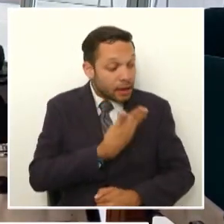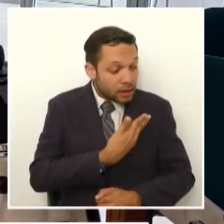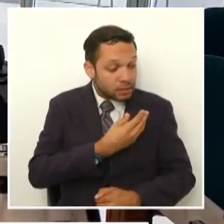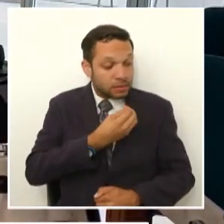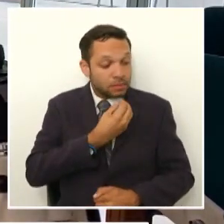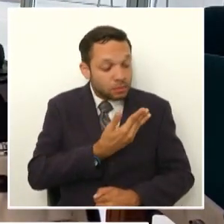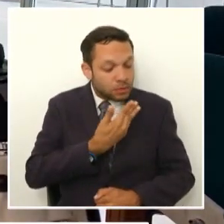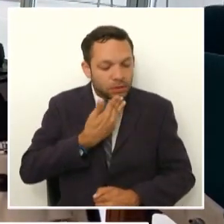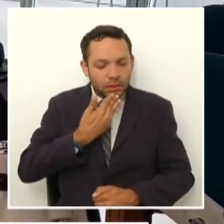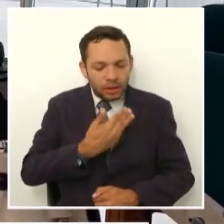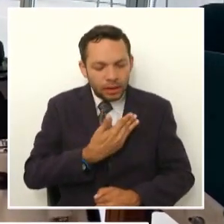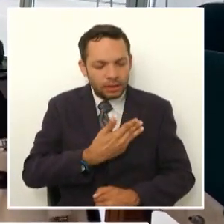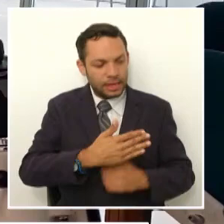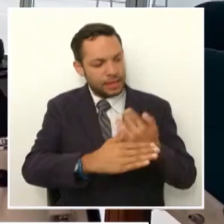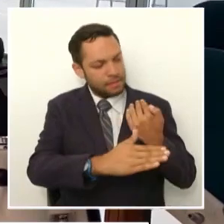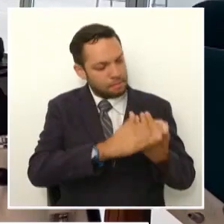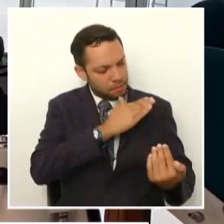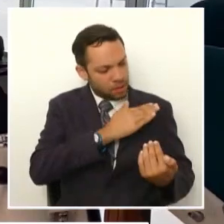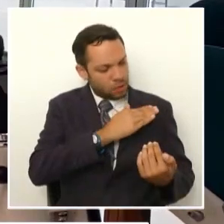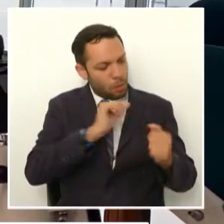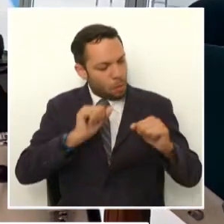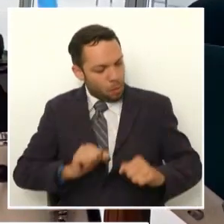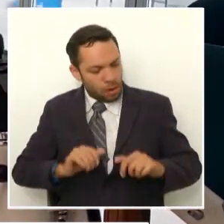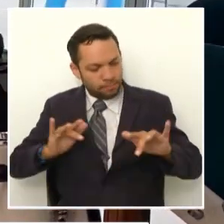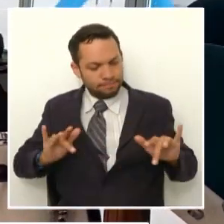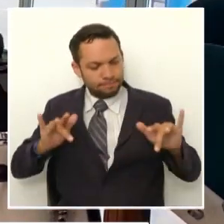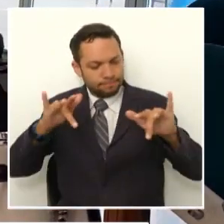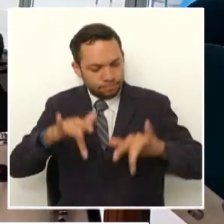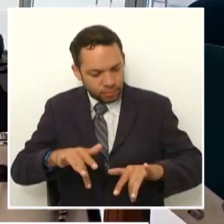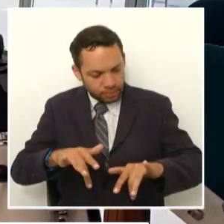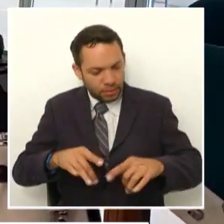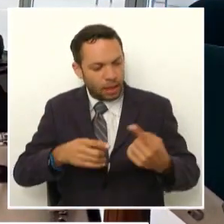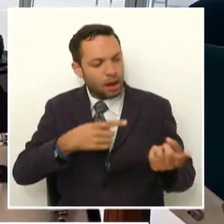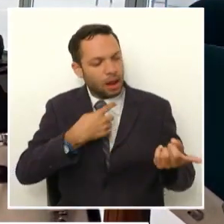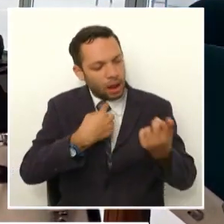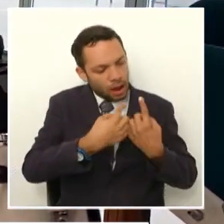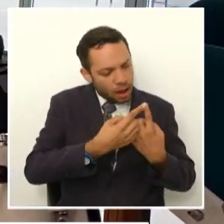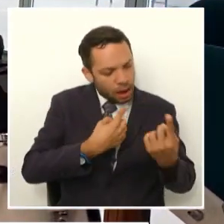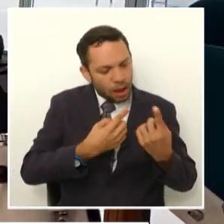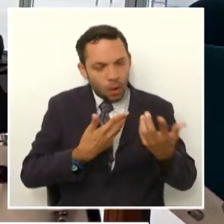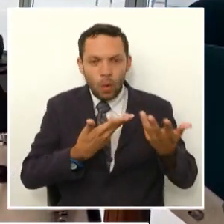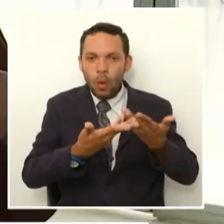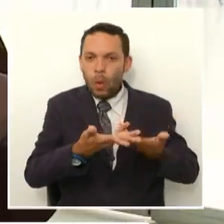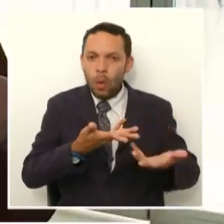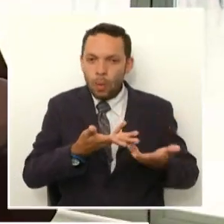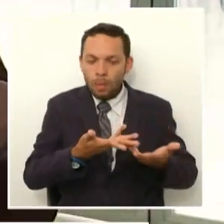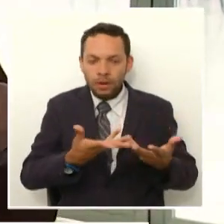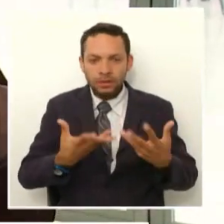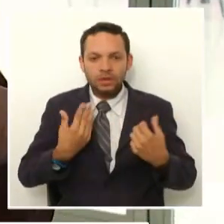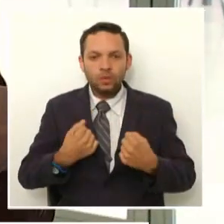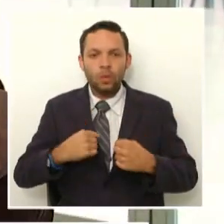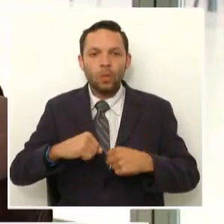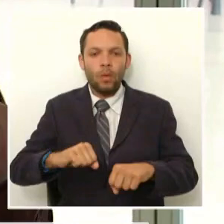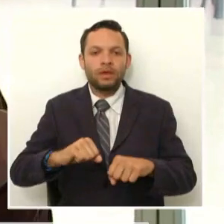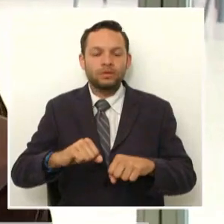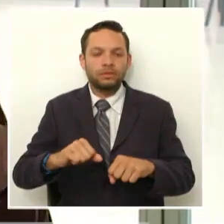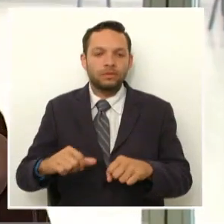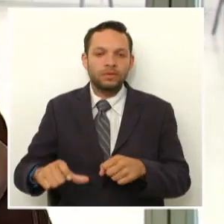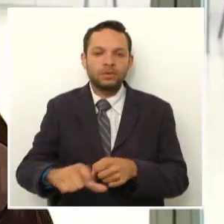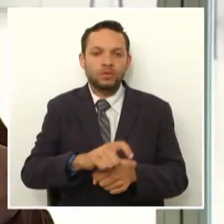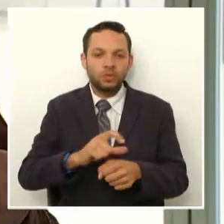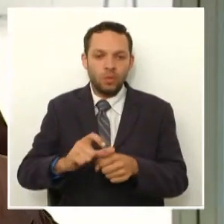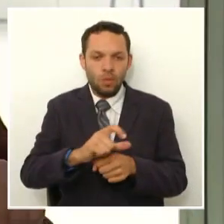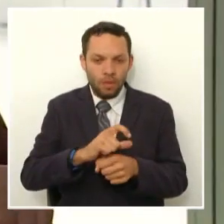invitación. Yo creo que este es un esfuerzo de ciudad, es un esfuerzo de la